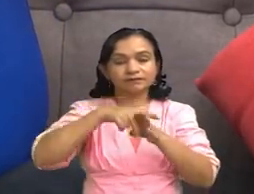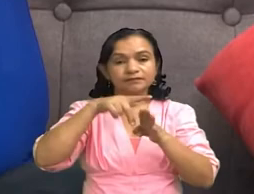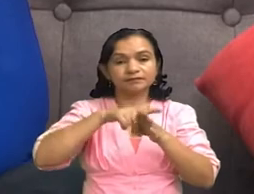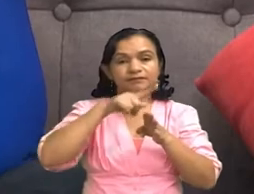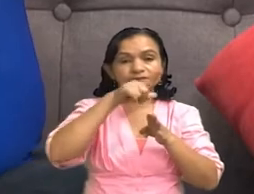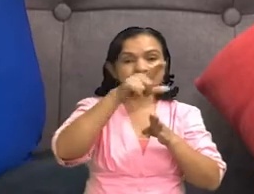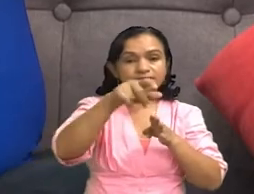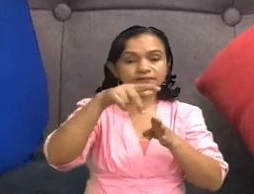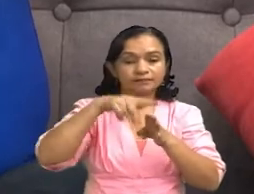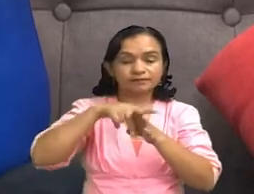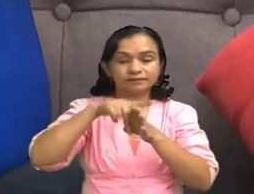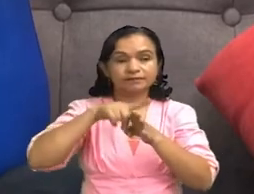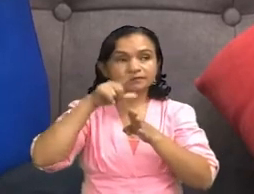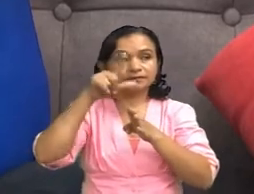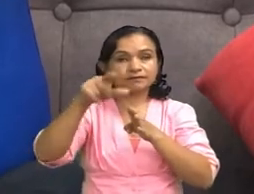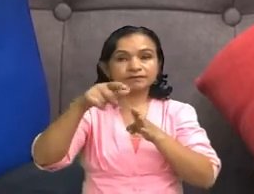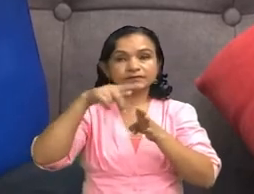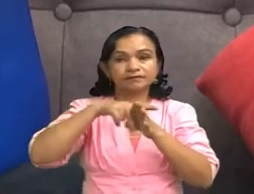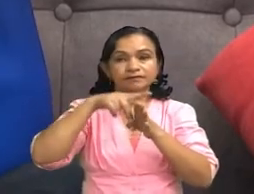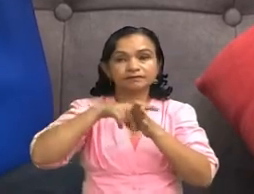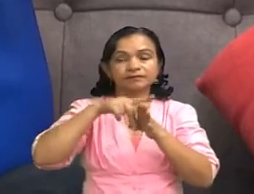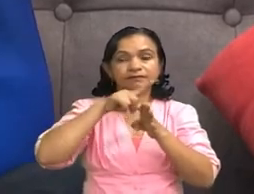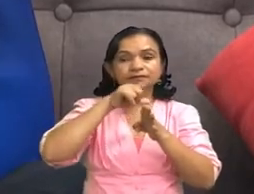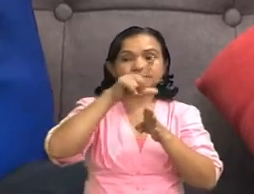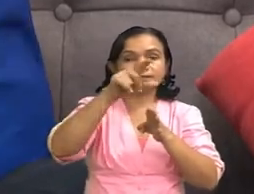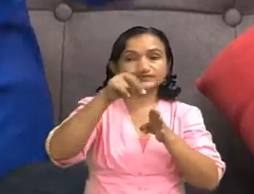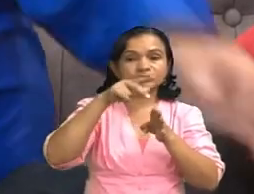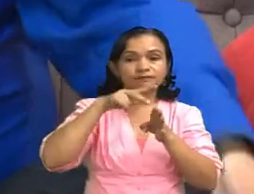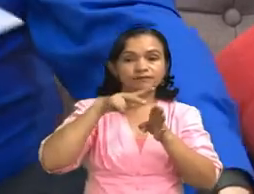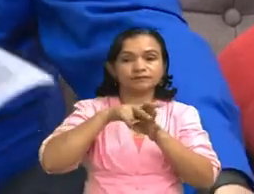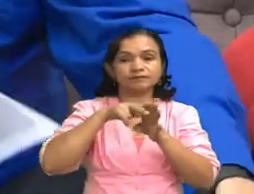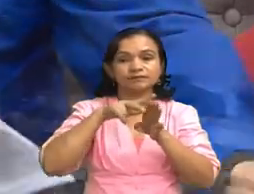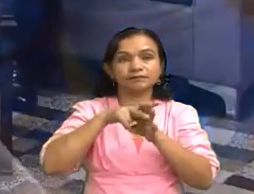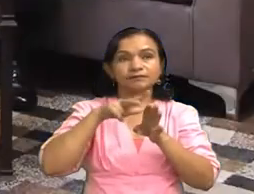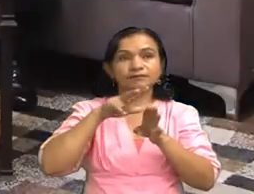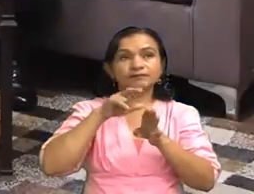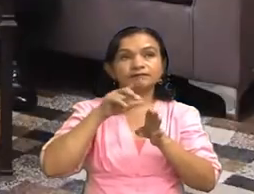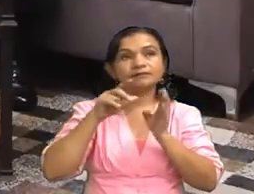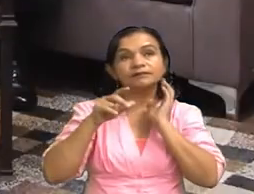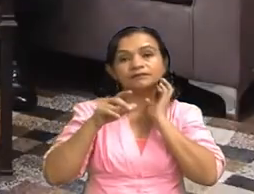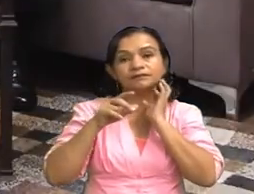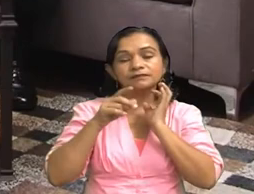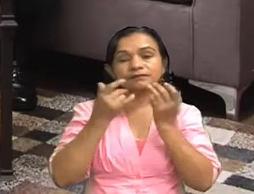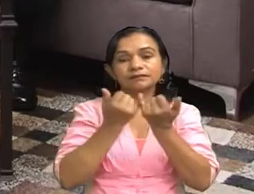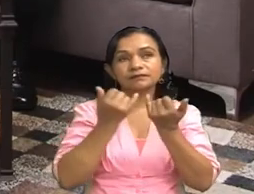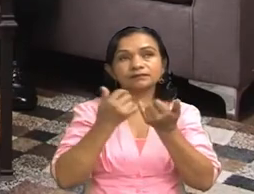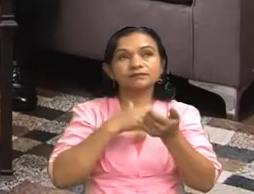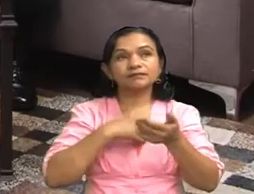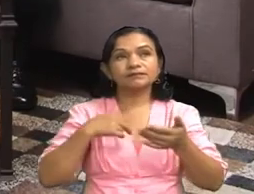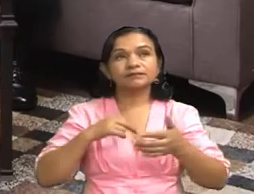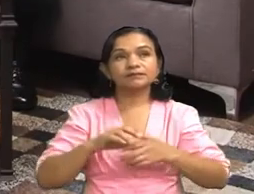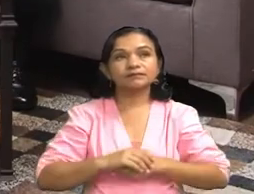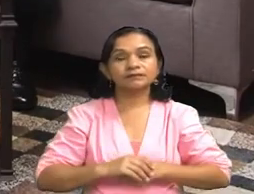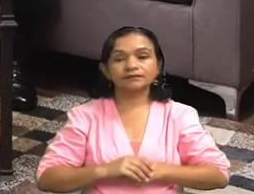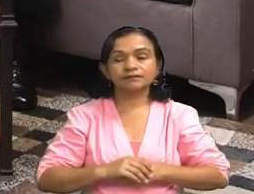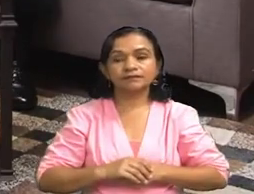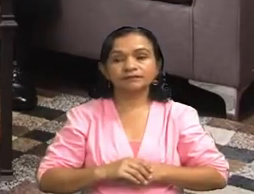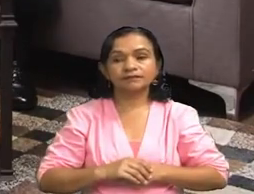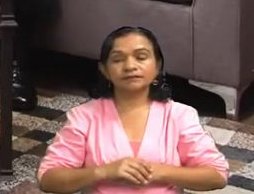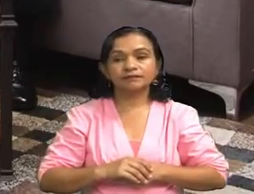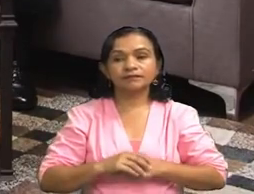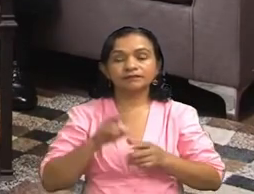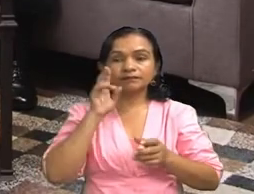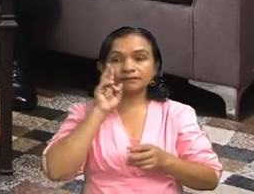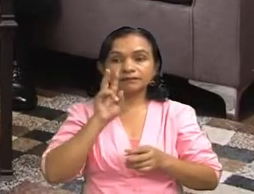identificada y certificada, porque hicimos todo el sistema. ¿Qué hicimos en eso? Déjenlo ahí en pantalla, compañero, ahí, para que nuestra audiencia pueda tener